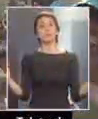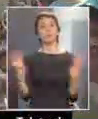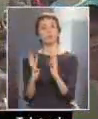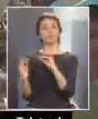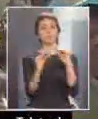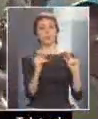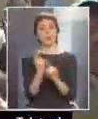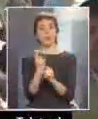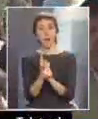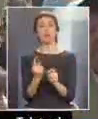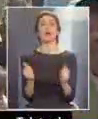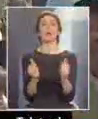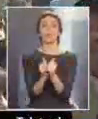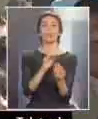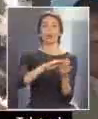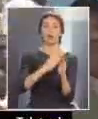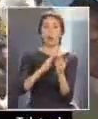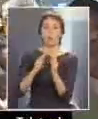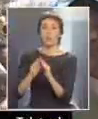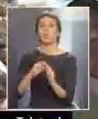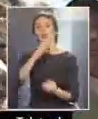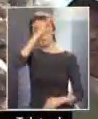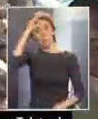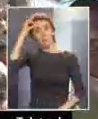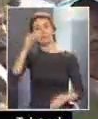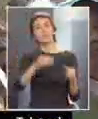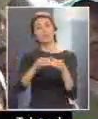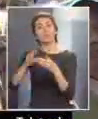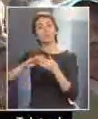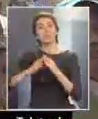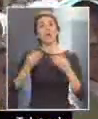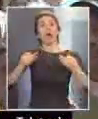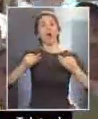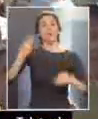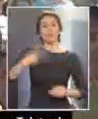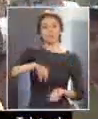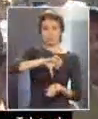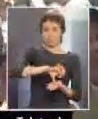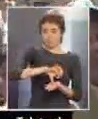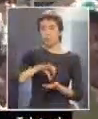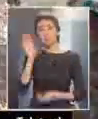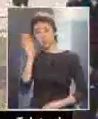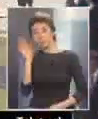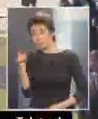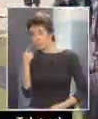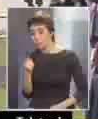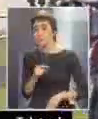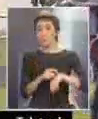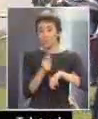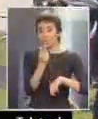los con los comuneros mapuche y con las etnias originarias de nuestro país. Vamos a revisar lo que ocurrió esta mañana, precisamente